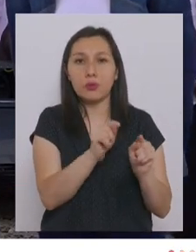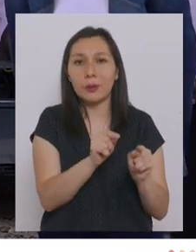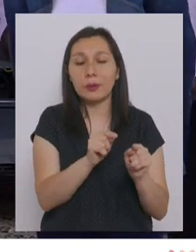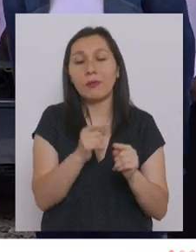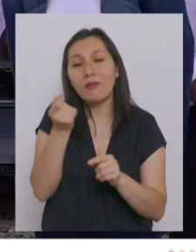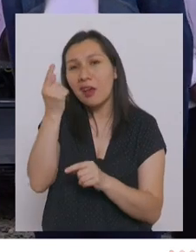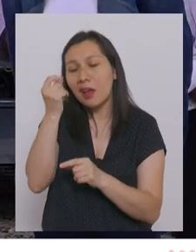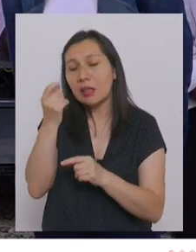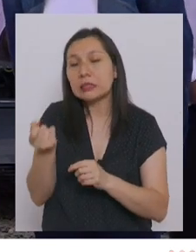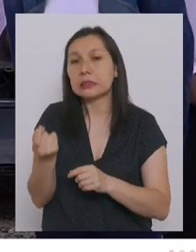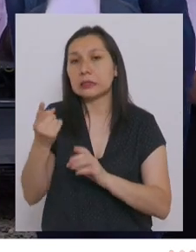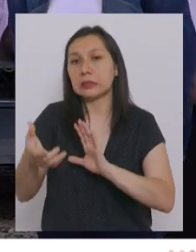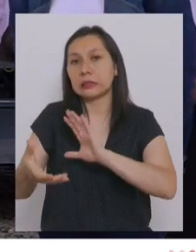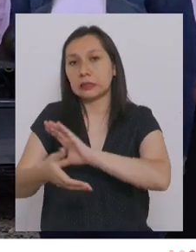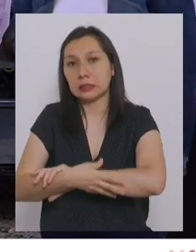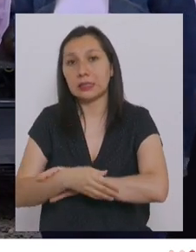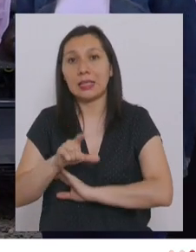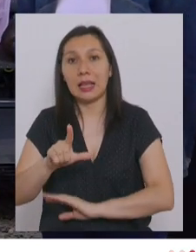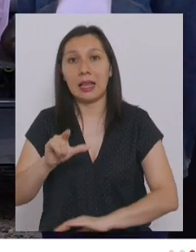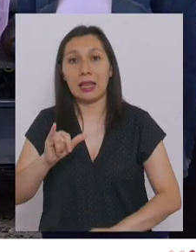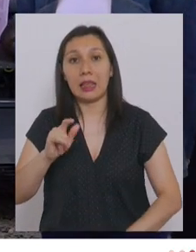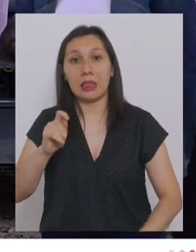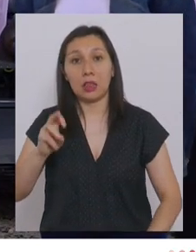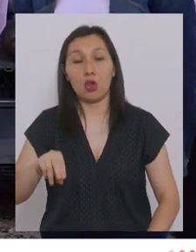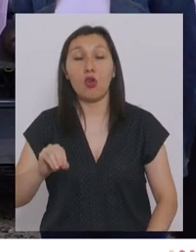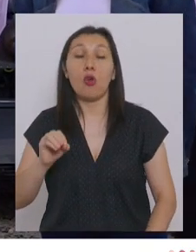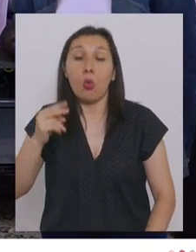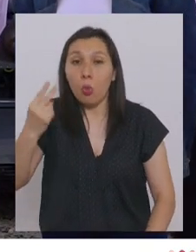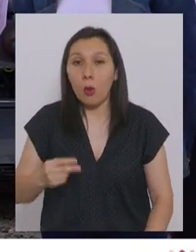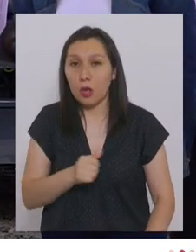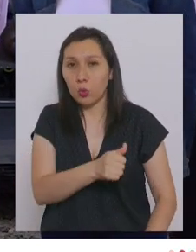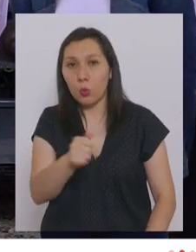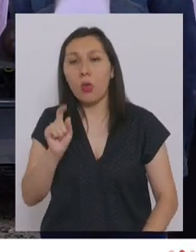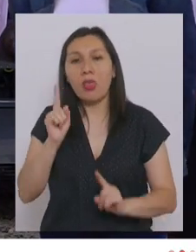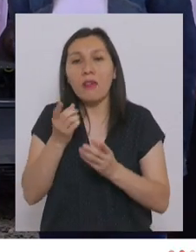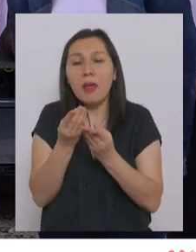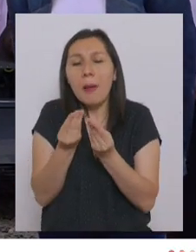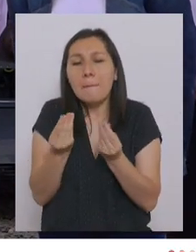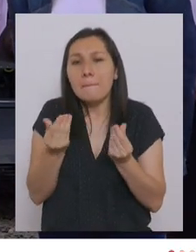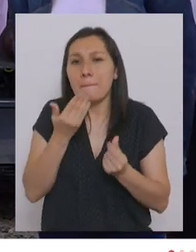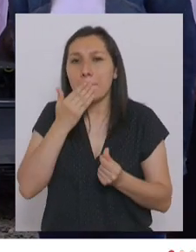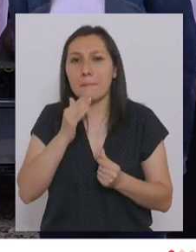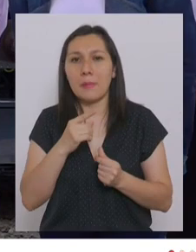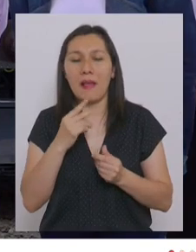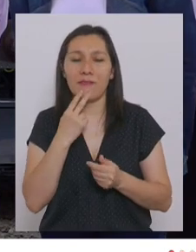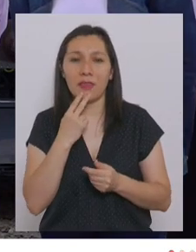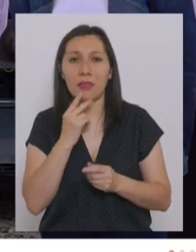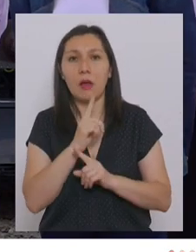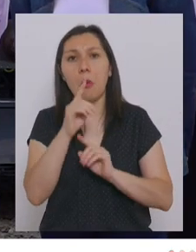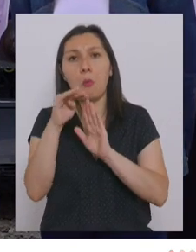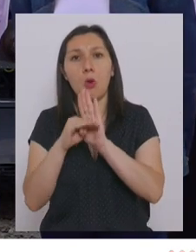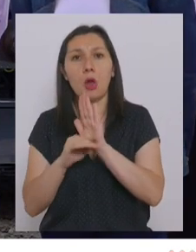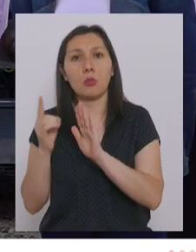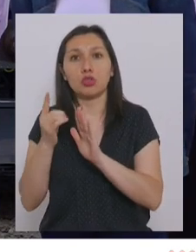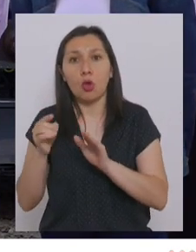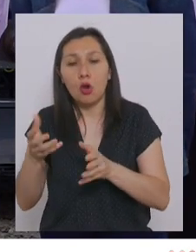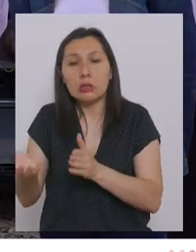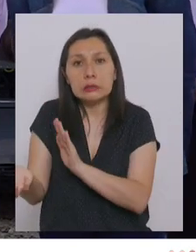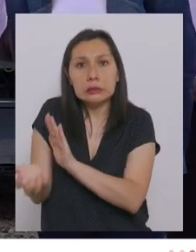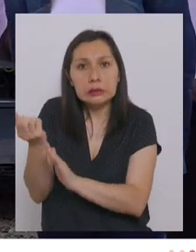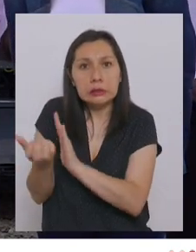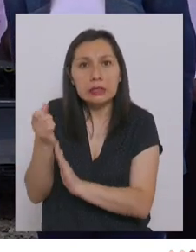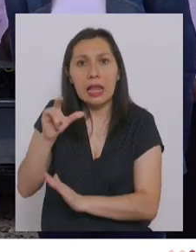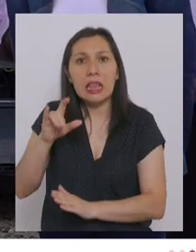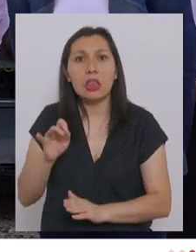buscando un entendimiento y un acuerdo, porque el litio nos pertenece a todos. El litio tiene que mejorar la calidad de vida de todos. Y el programa no es solamente producir litio,